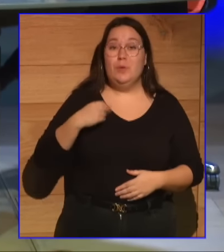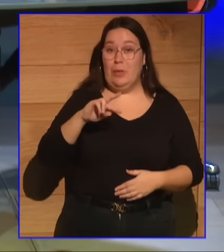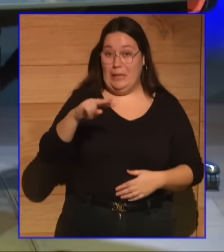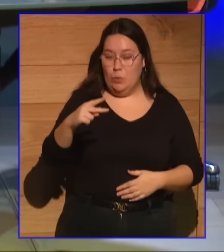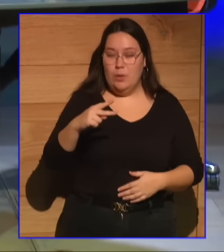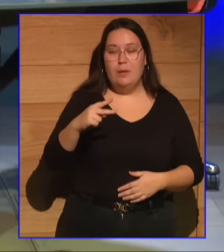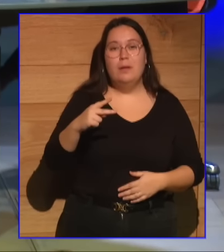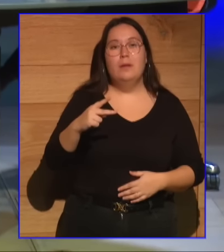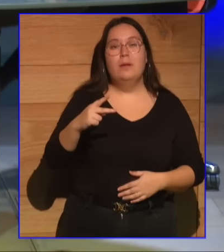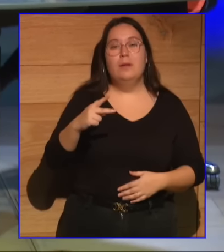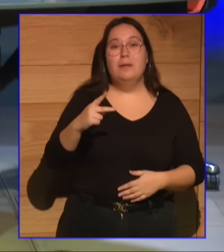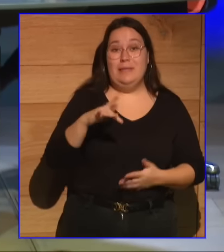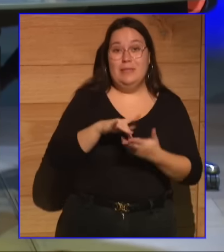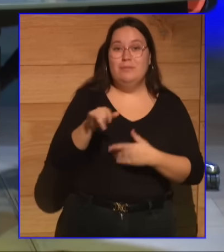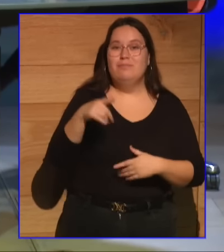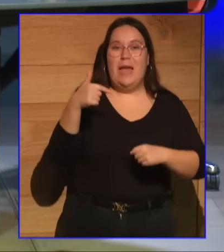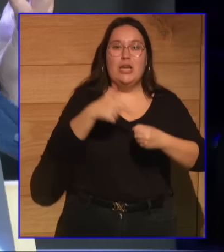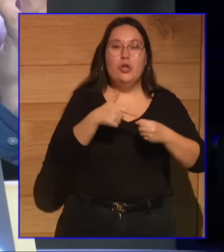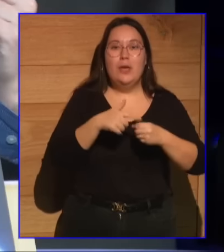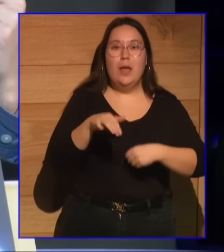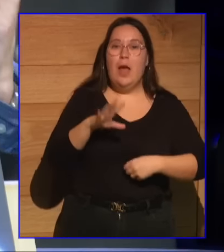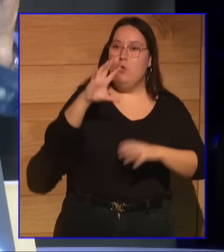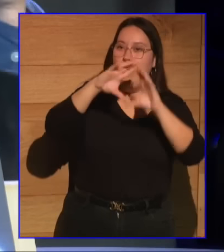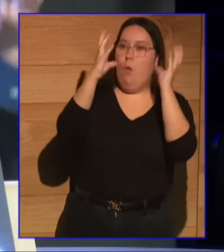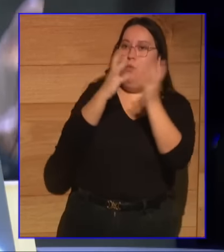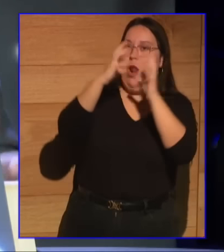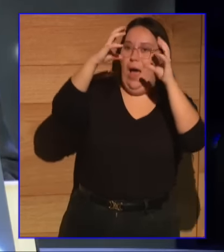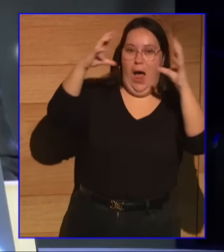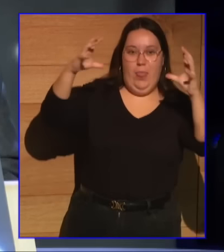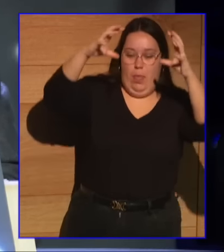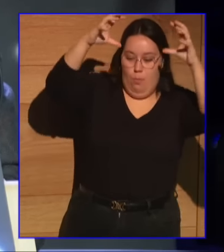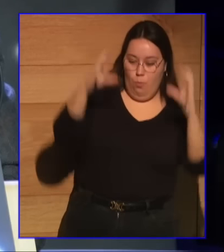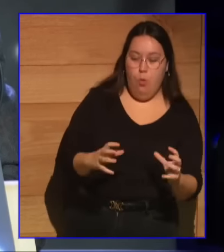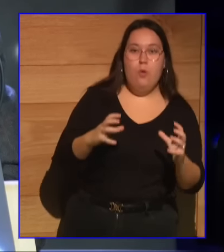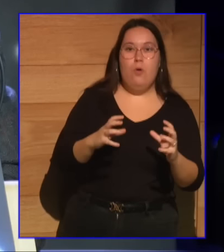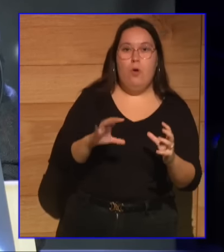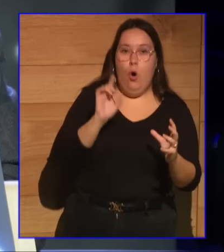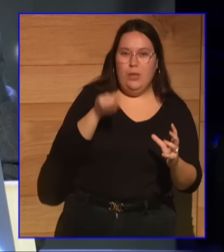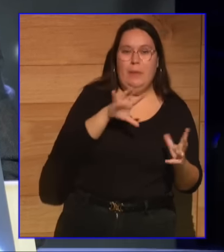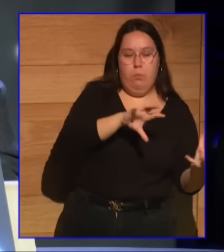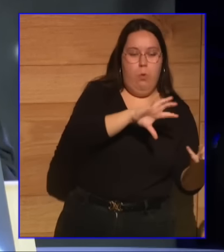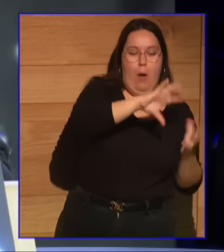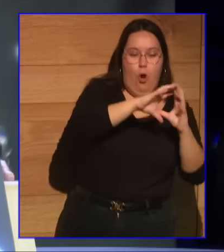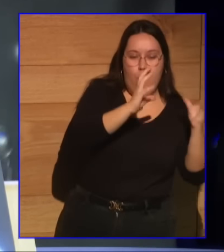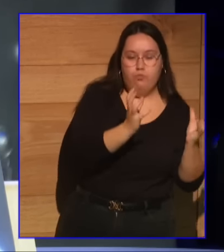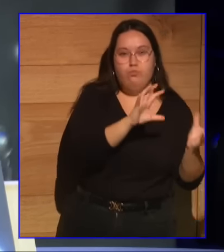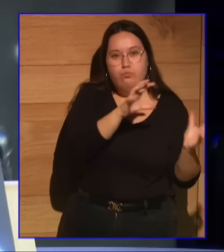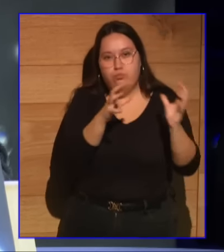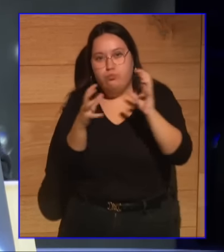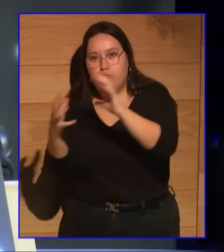segunda. Una gasolinera, ¿y por qué no hay una bola enorme? Y si cae la bola, que pase rodando delante de ellos. Es decir, es